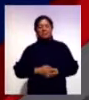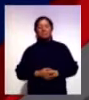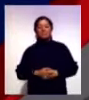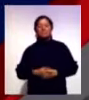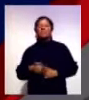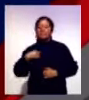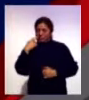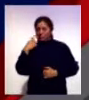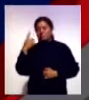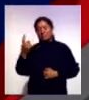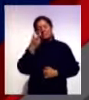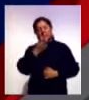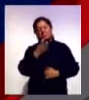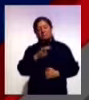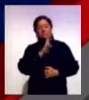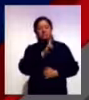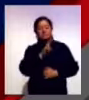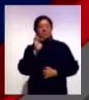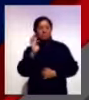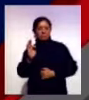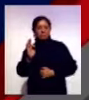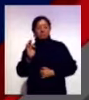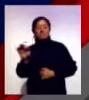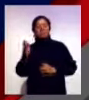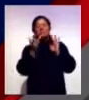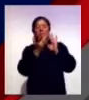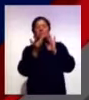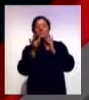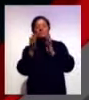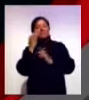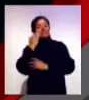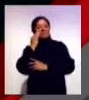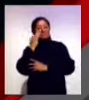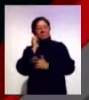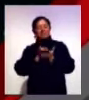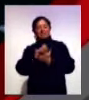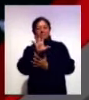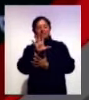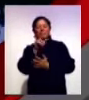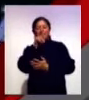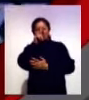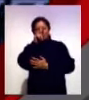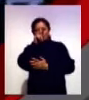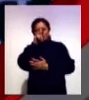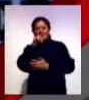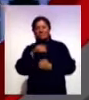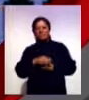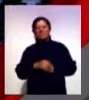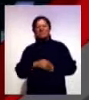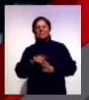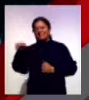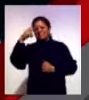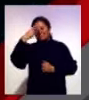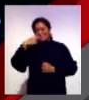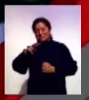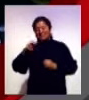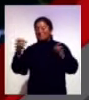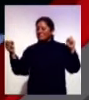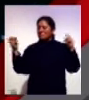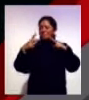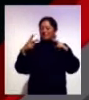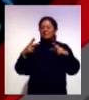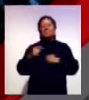comentarte que precisamente Roger Federer, a través de sus redes sociales, ya subió pues un tuit que precisamente habla de que México nos estaremos viendo